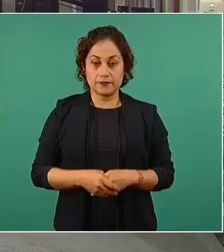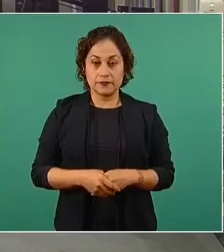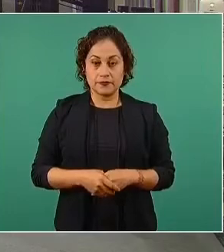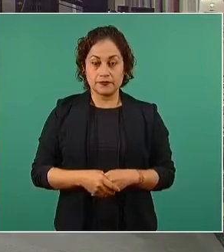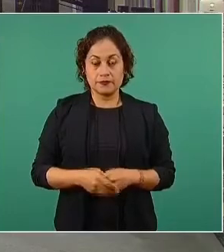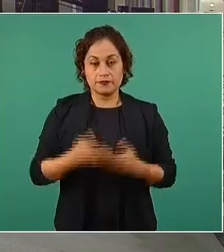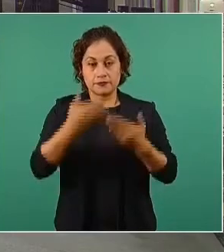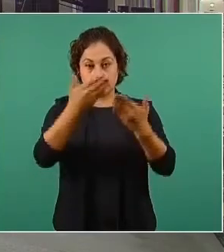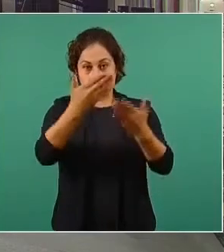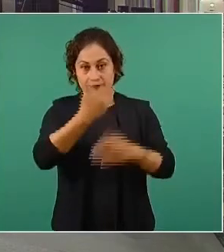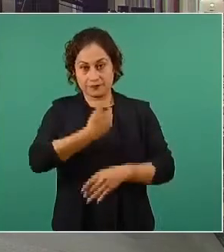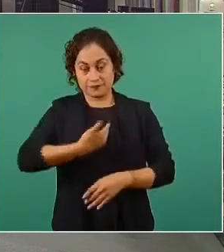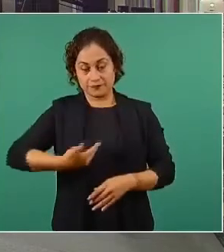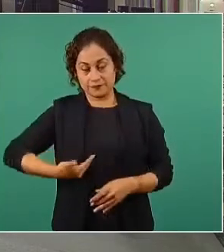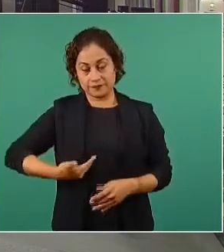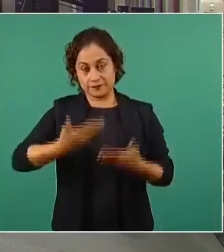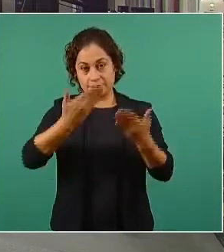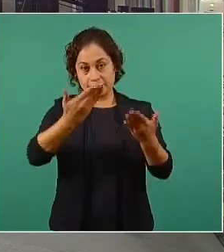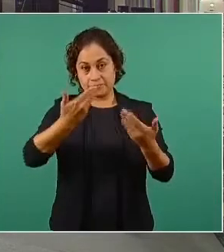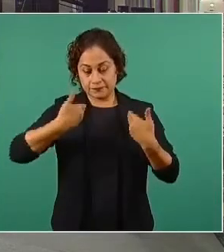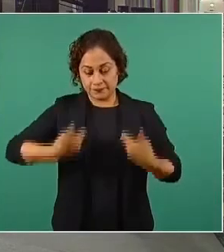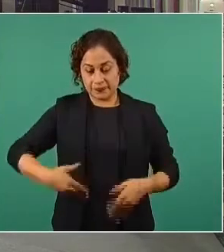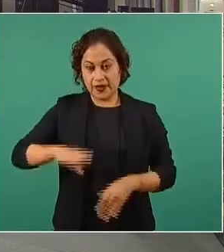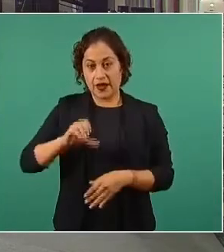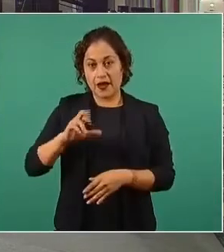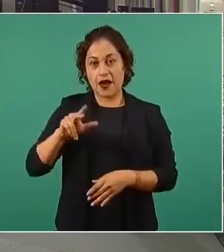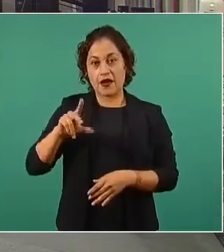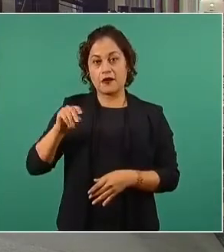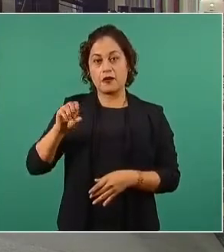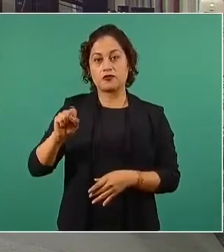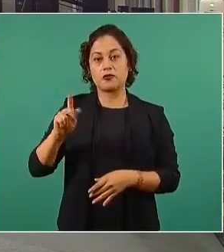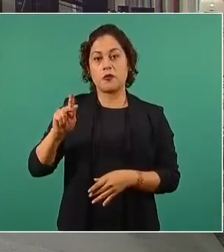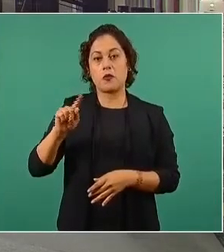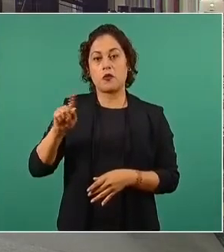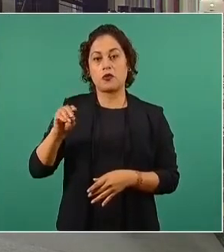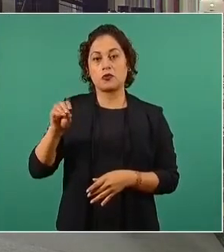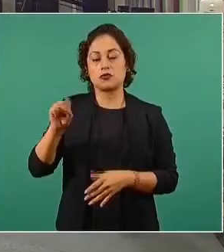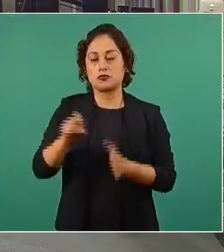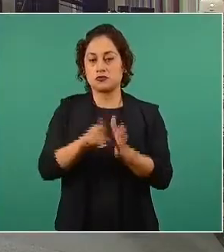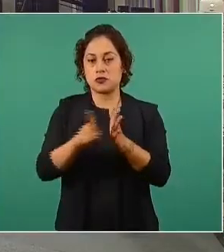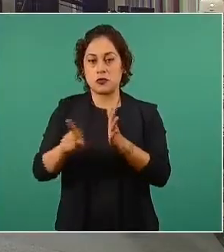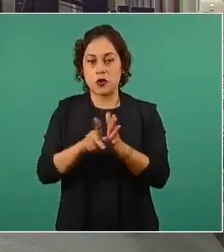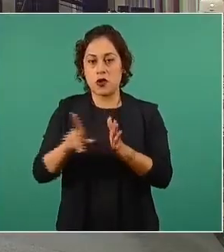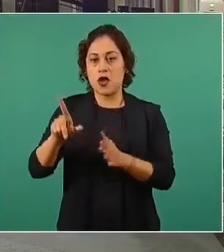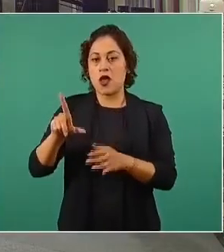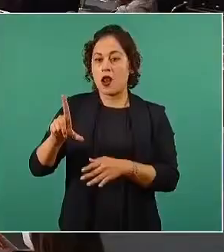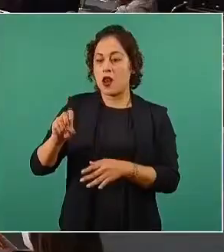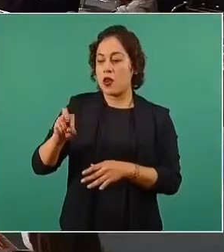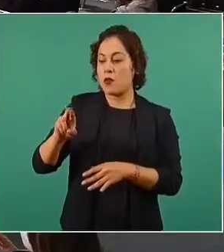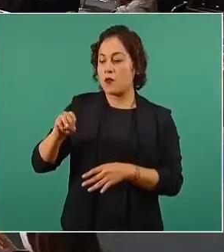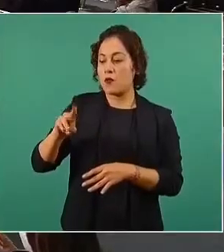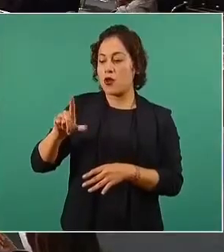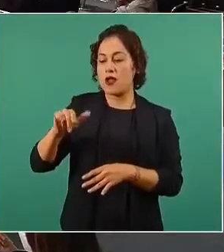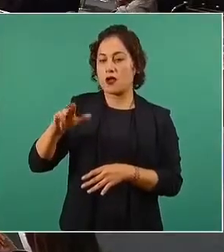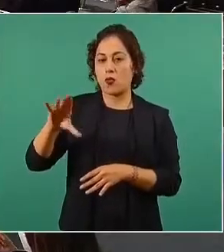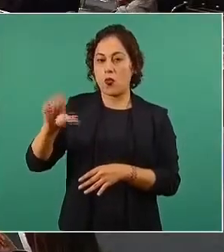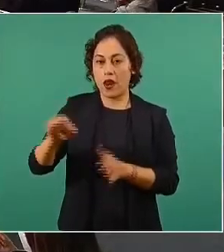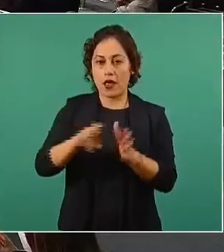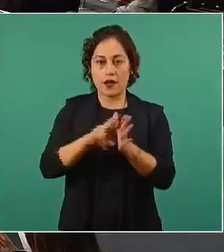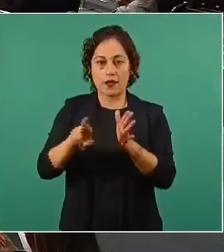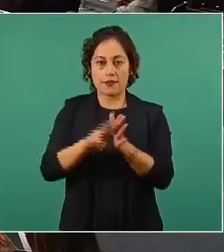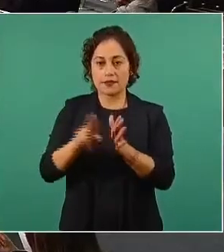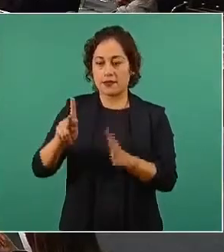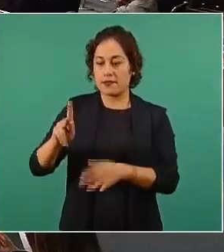Jefe del Estado mexicano, servidor Carlos Pozos, reportero de La Molécula Oficial y columnista de la revista